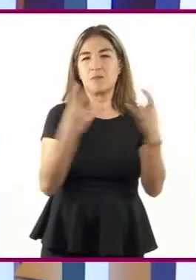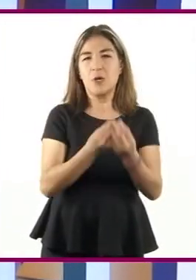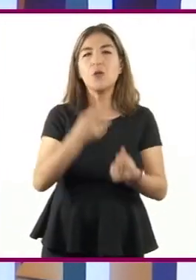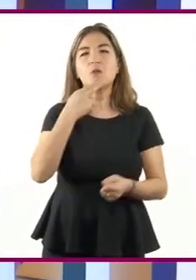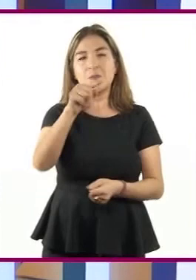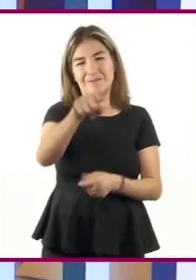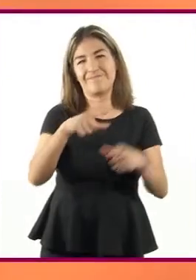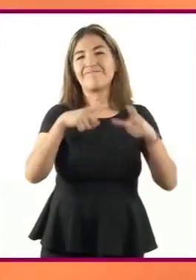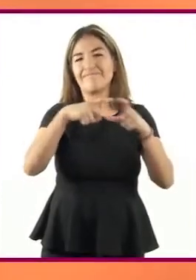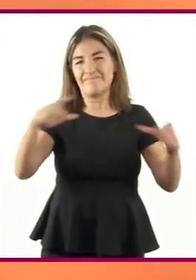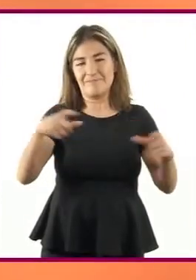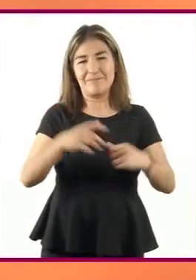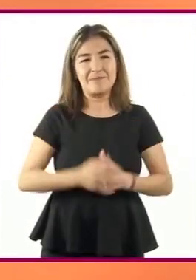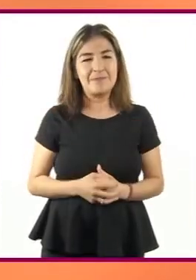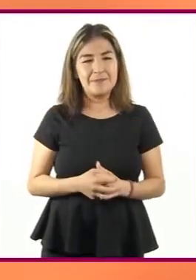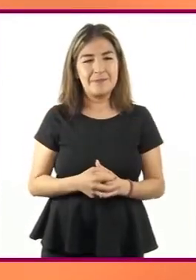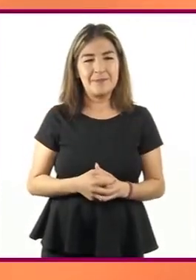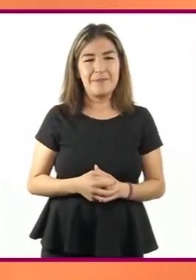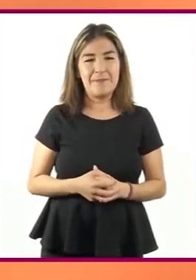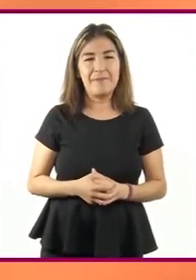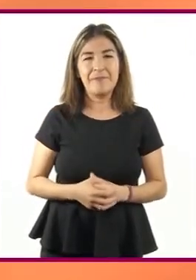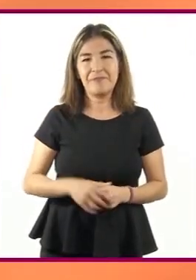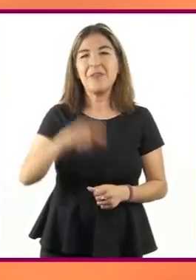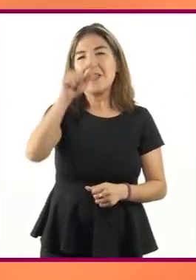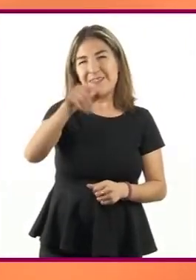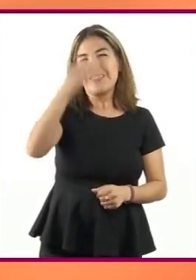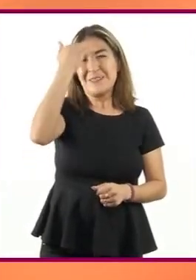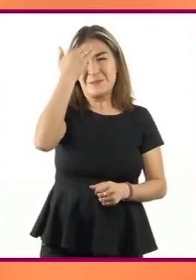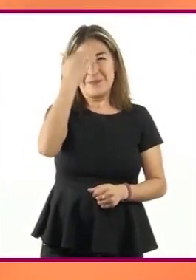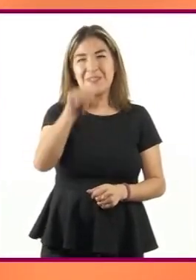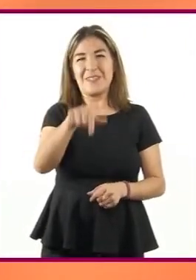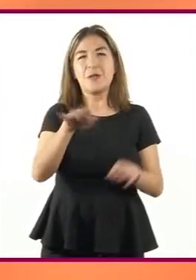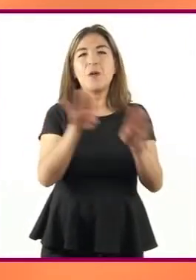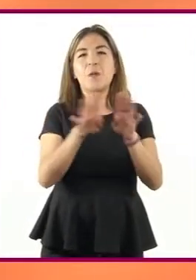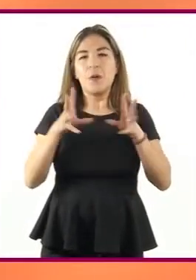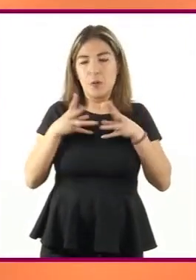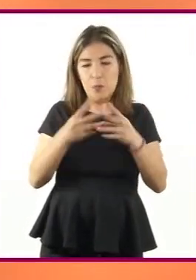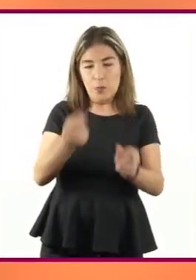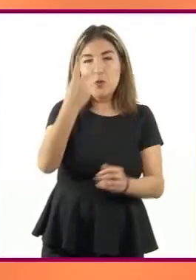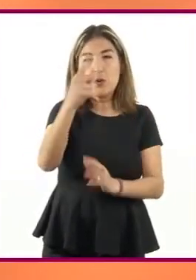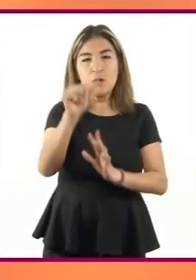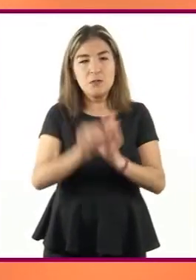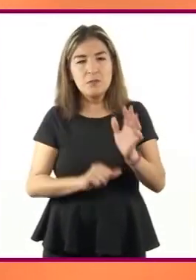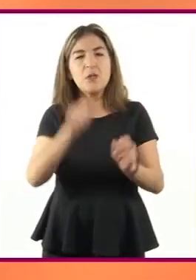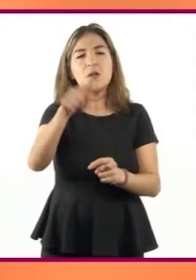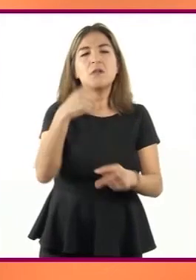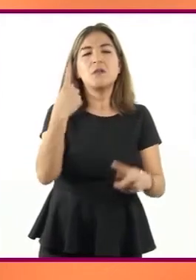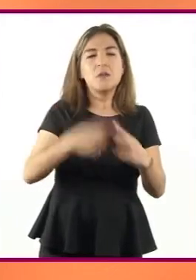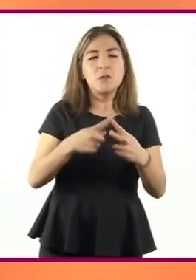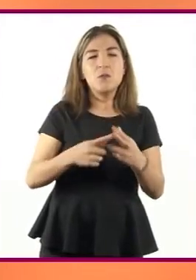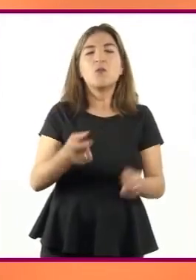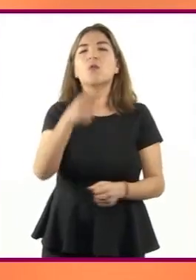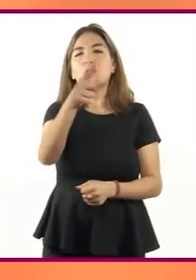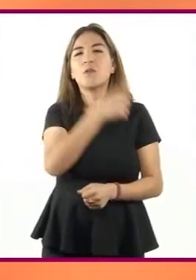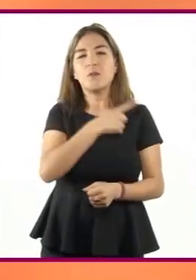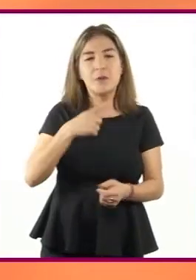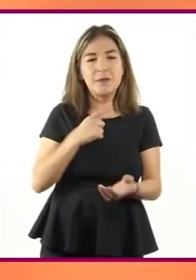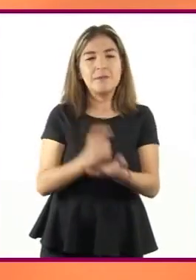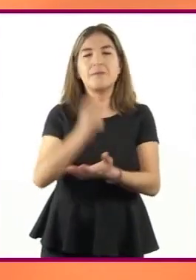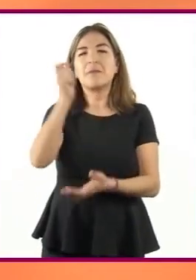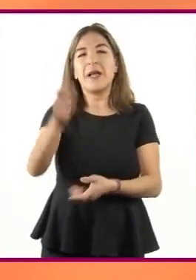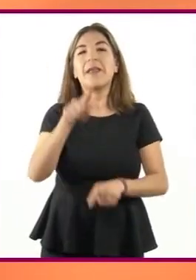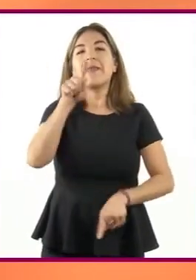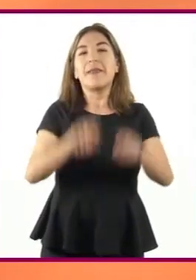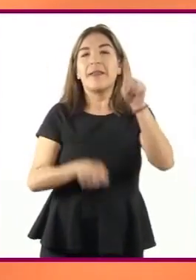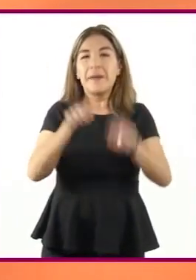en nuestro recibo. Conociendo nuestro consumo bimestral, podemos calcular el monto que tendríamos que pagar